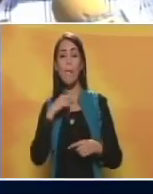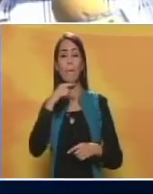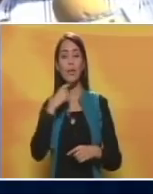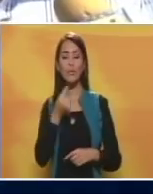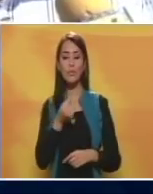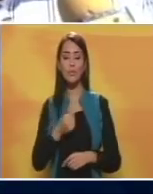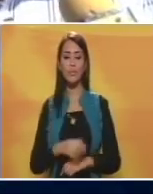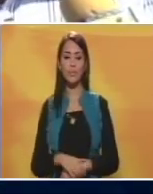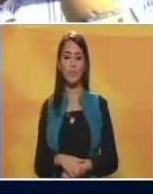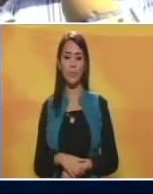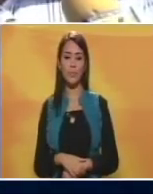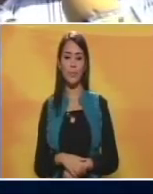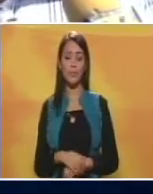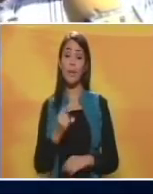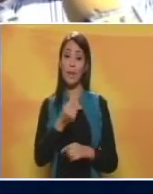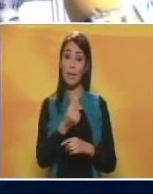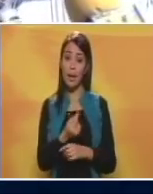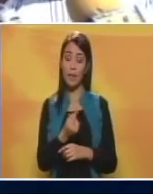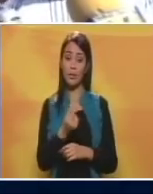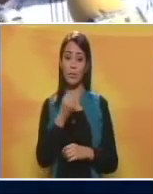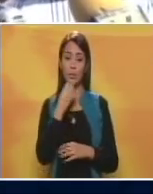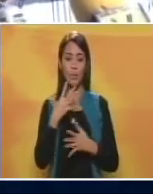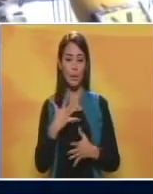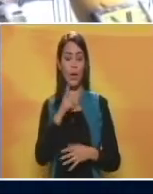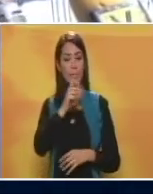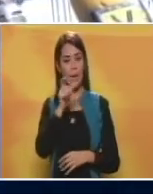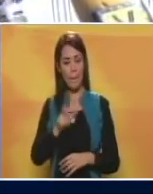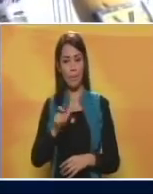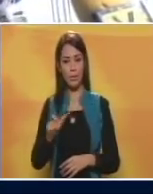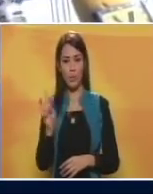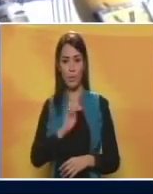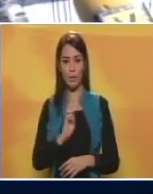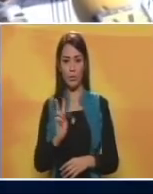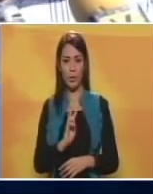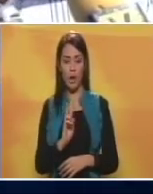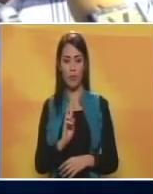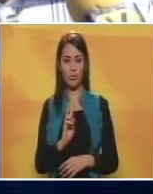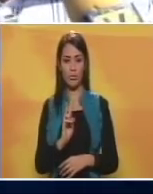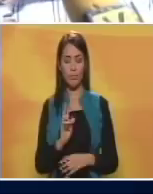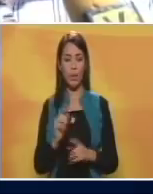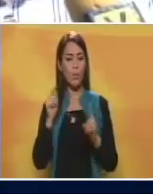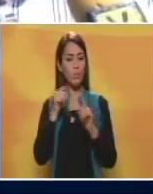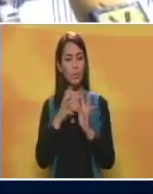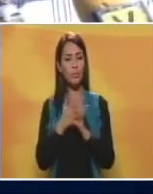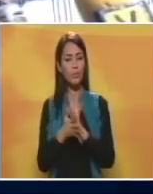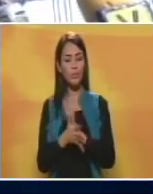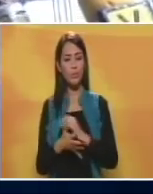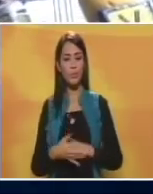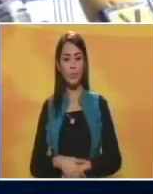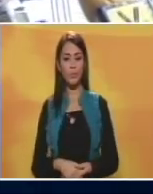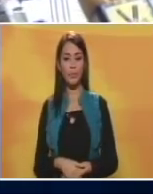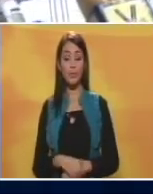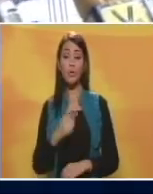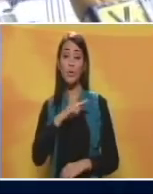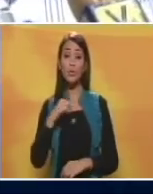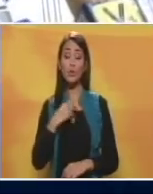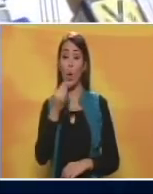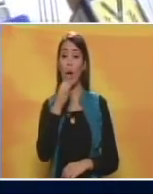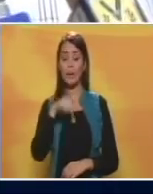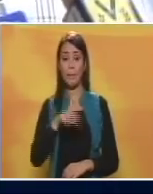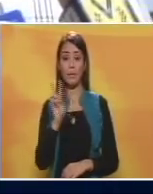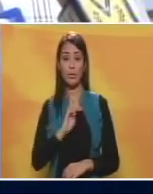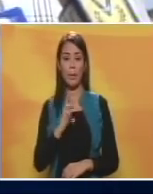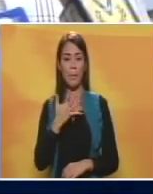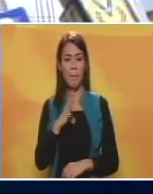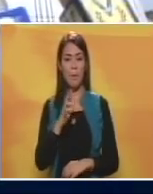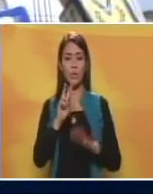las ingestas de granos leguminosos de los venezolanos. Son una fuente proteica. Nosotros consumimos en Venezuela alrededor